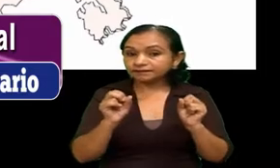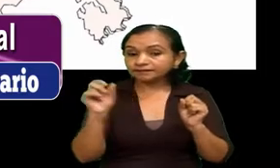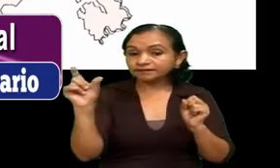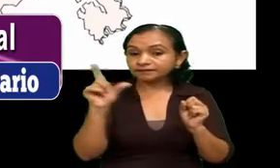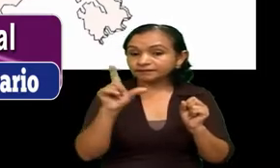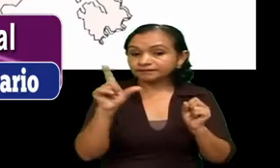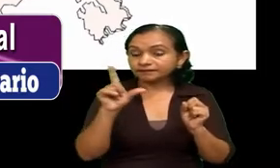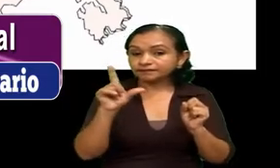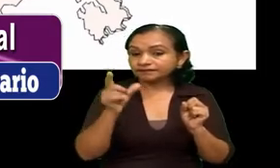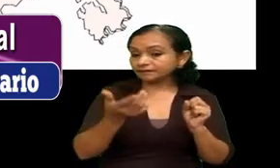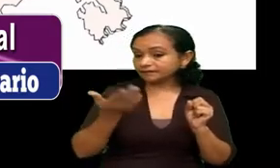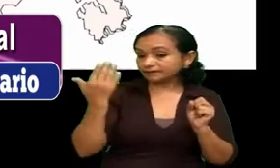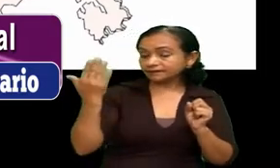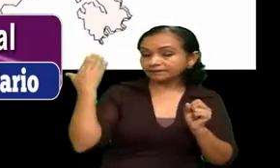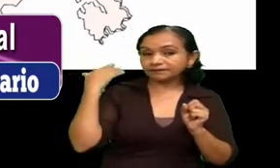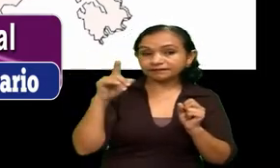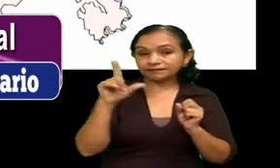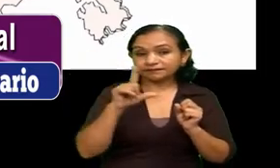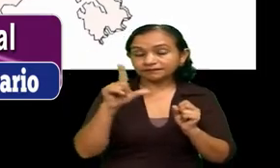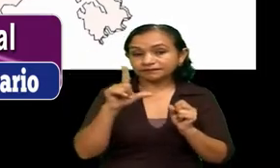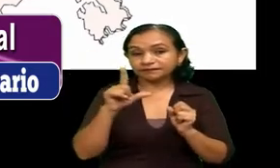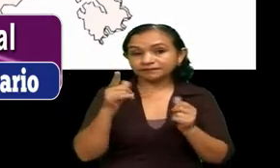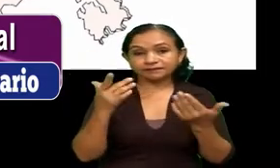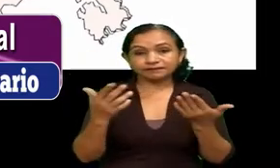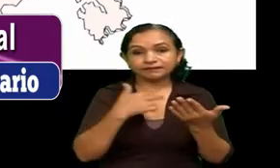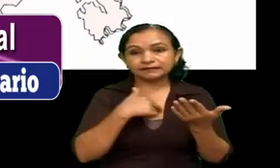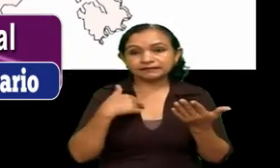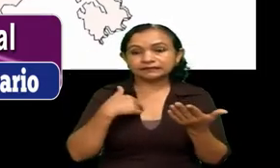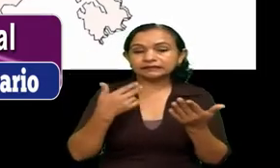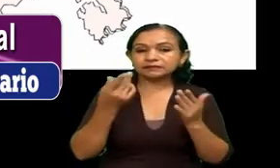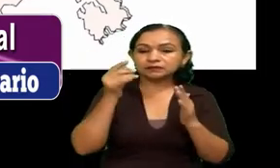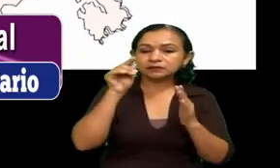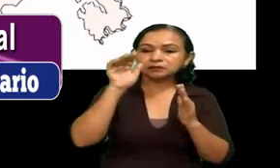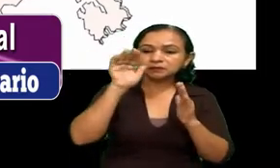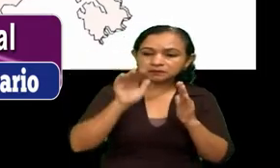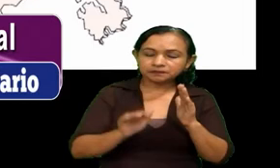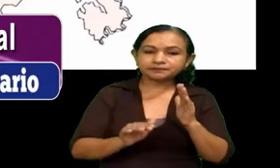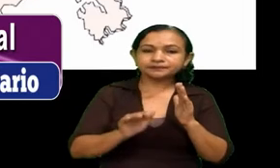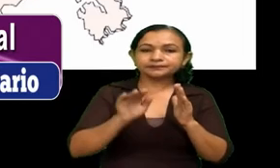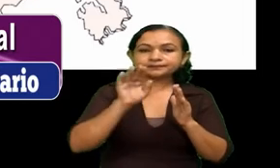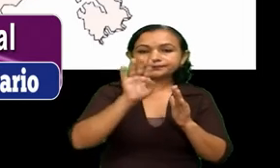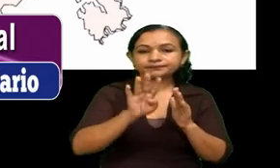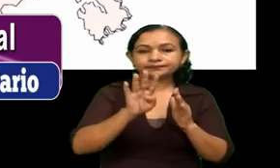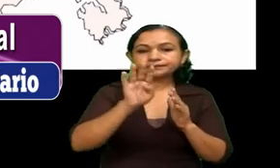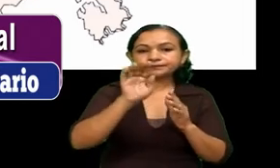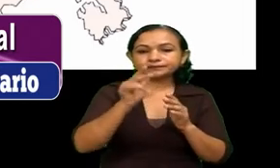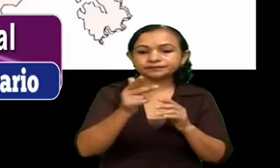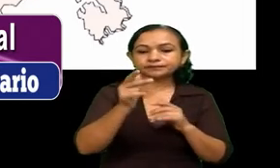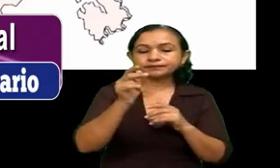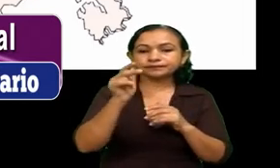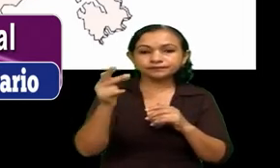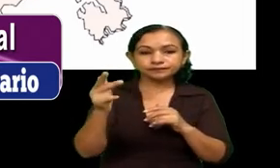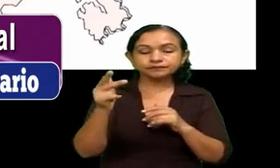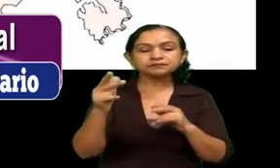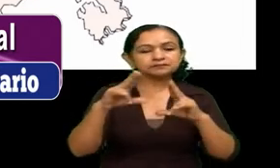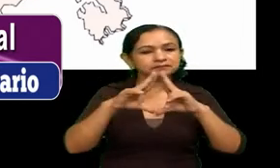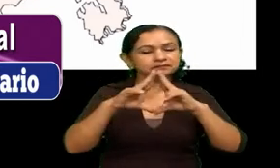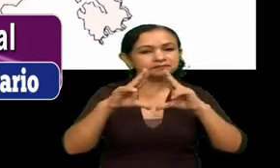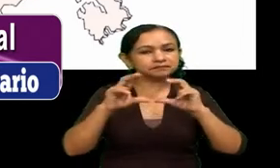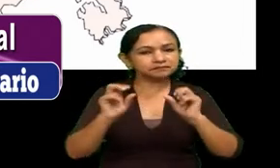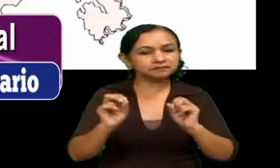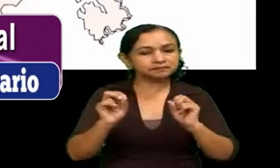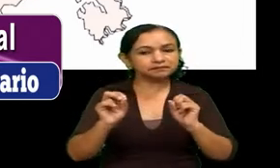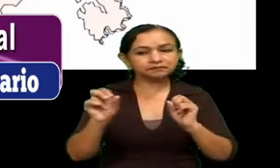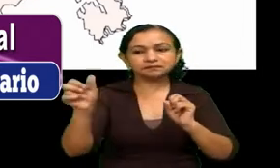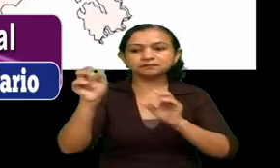lunes, entonces la demanda estaba un poco más baja, estábamos en 488 megavatios, una demanda más baja que el